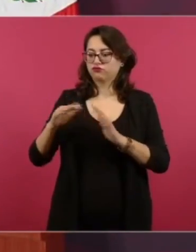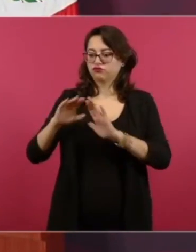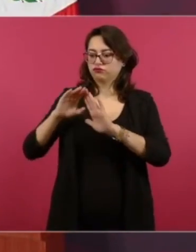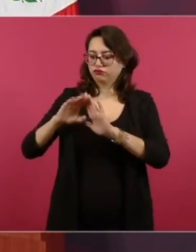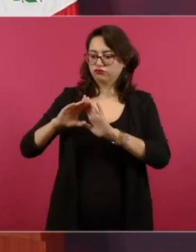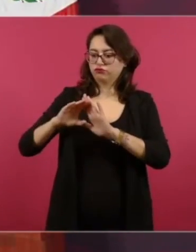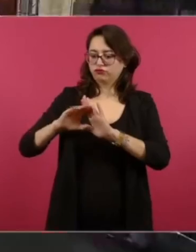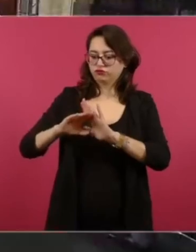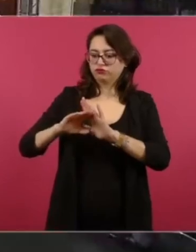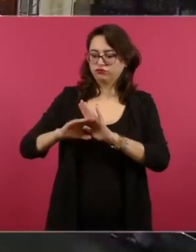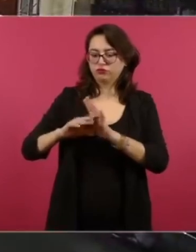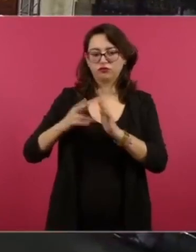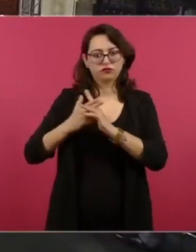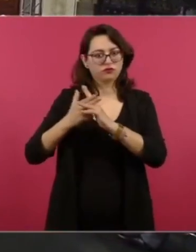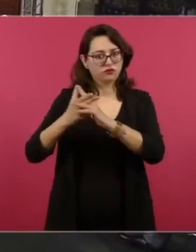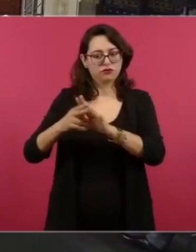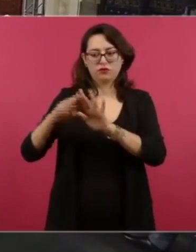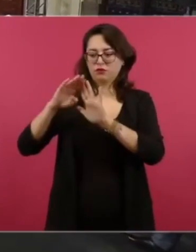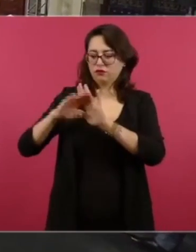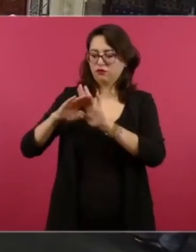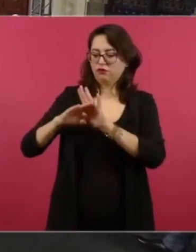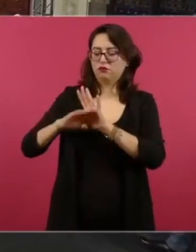hace un momento.